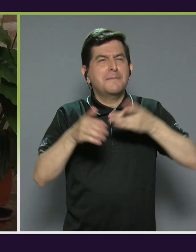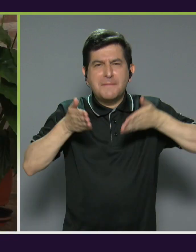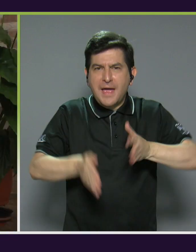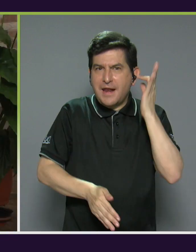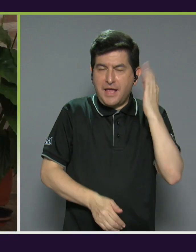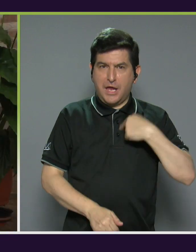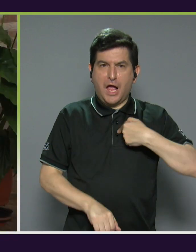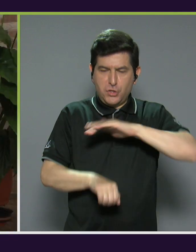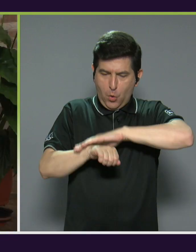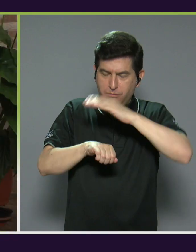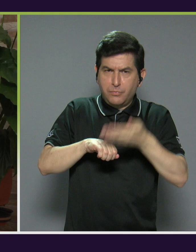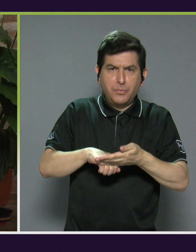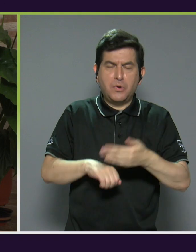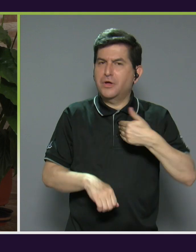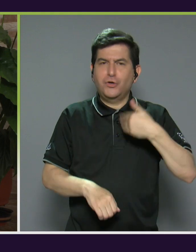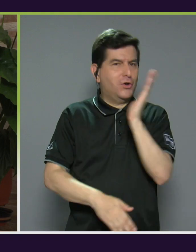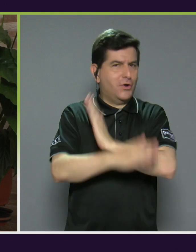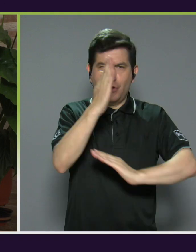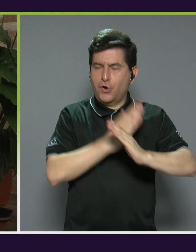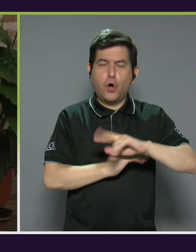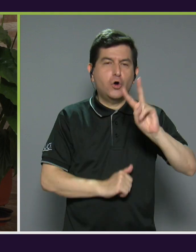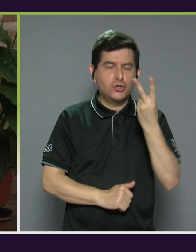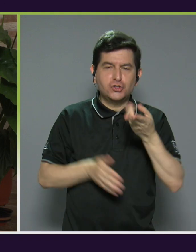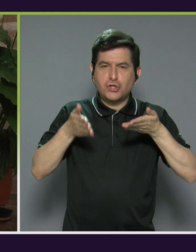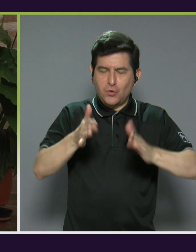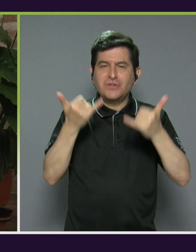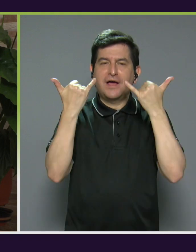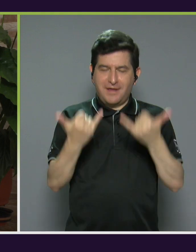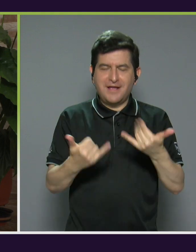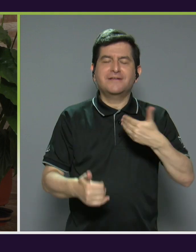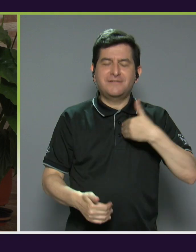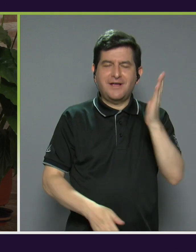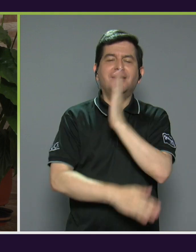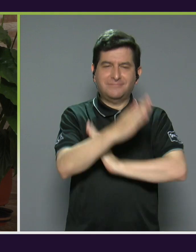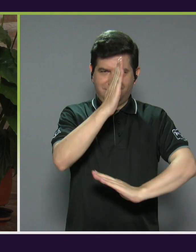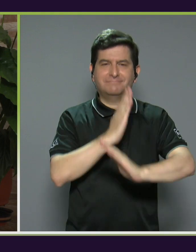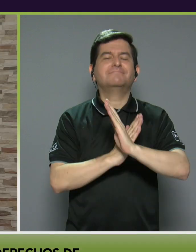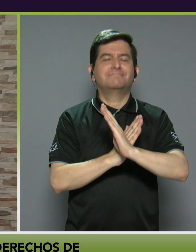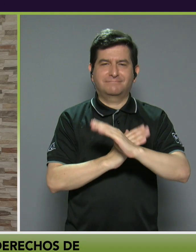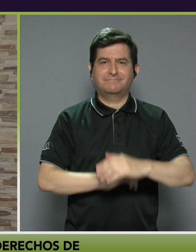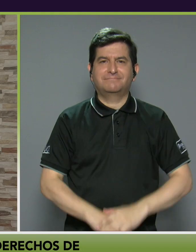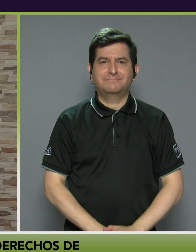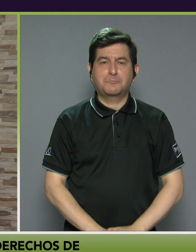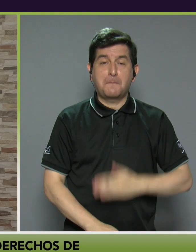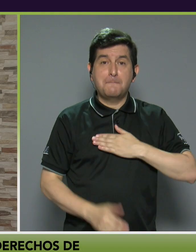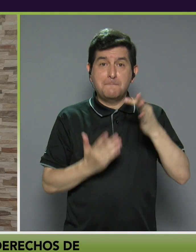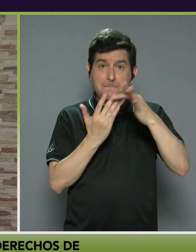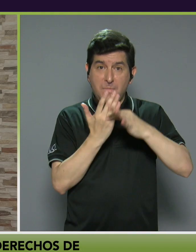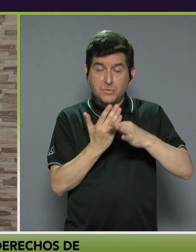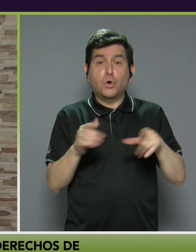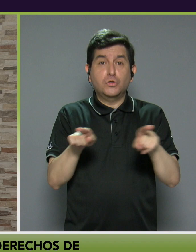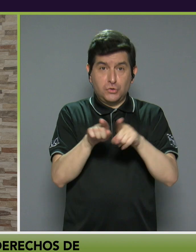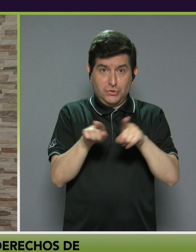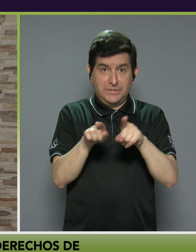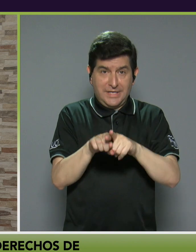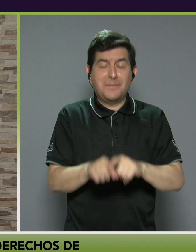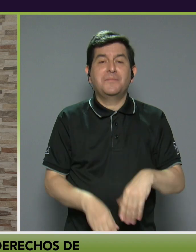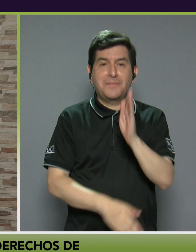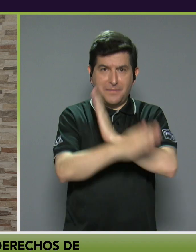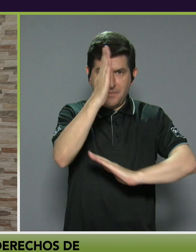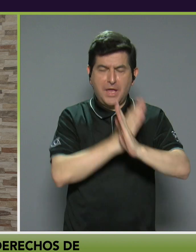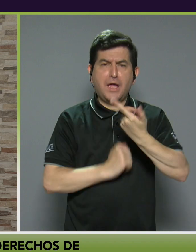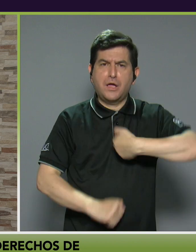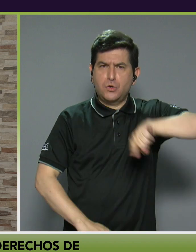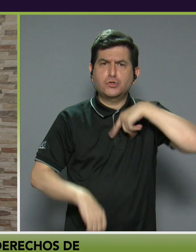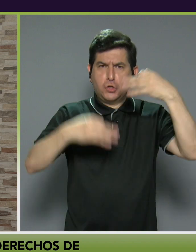Con mi primera hija, cuando yo quedé embarazada, no tenía discapacidad. Con mi segunda hija ya tenía una discapacidad. Y aunque mi esposo también tuviera una